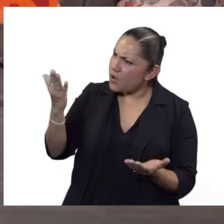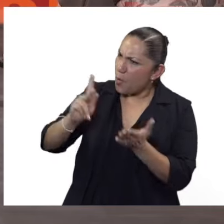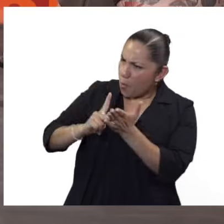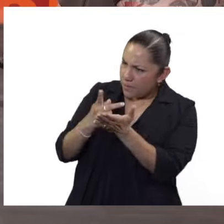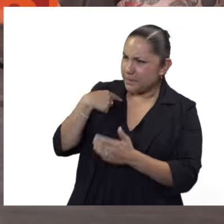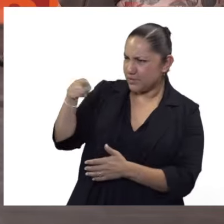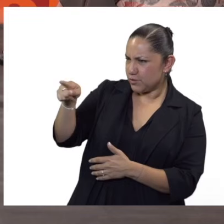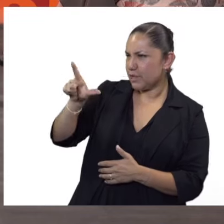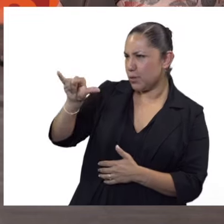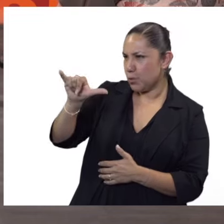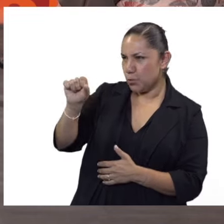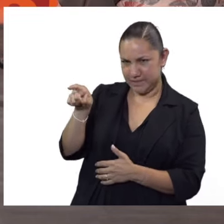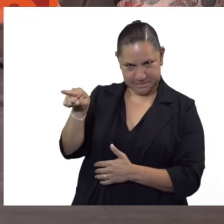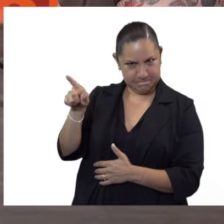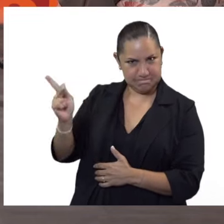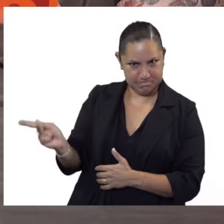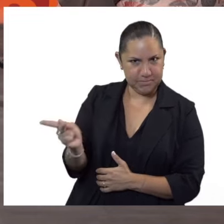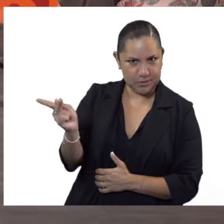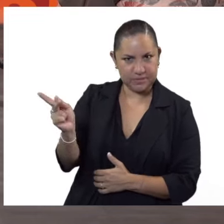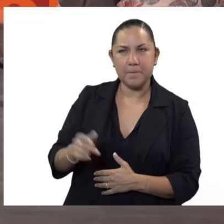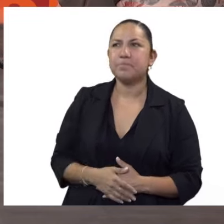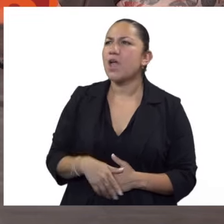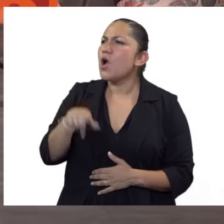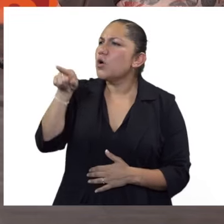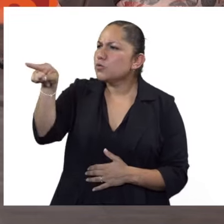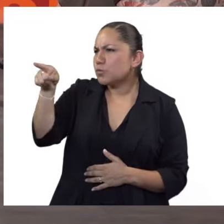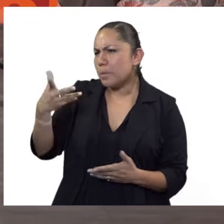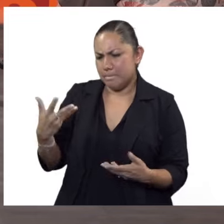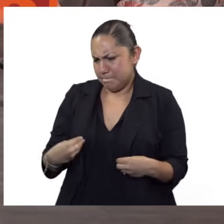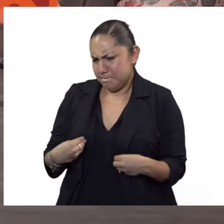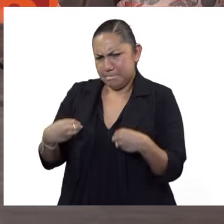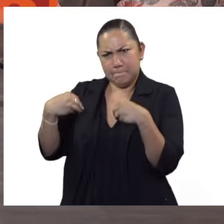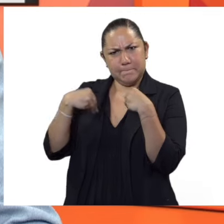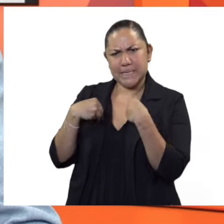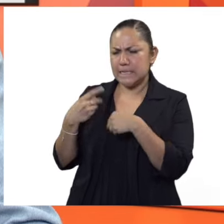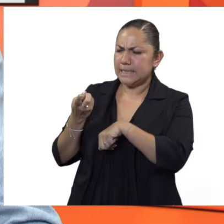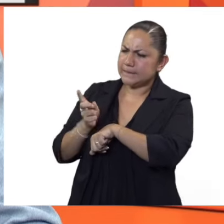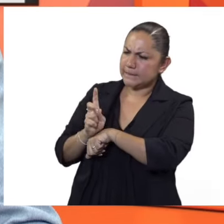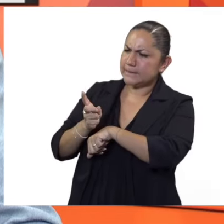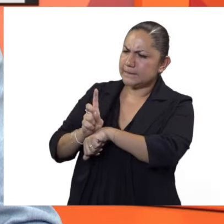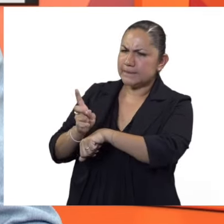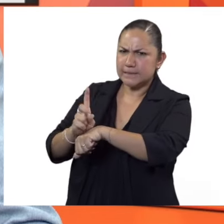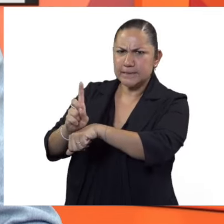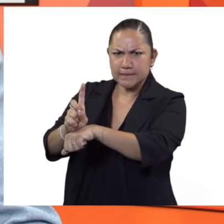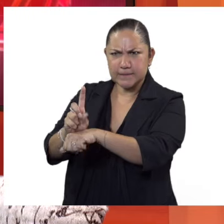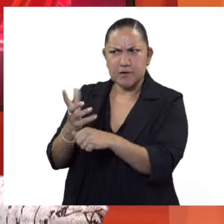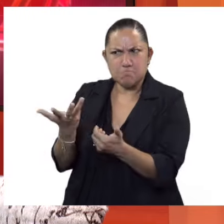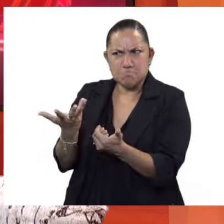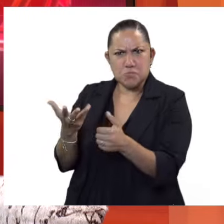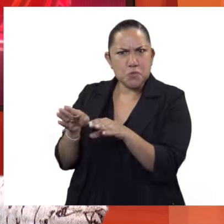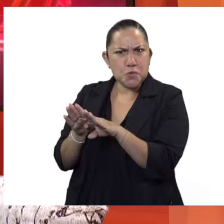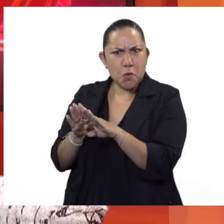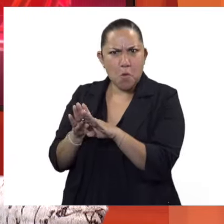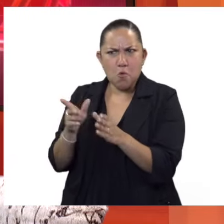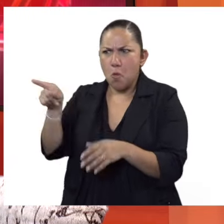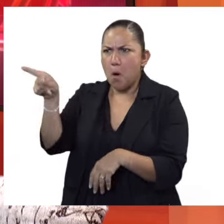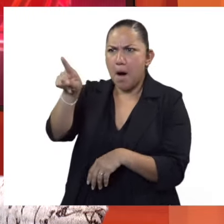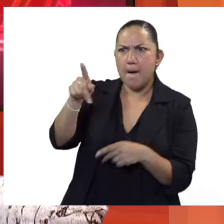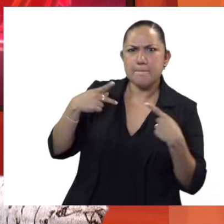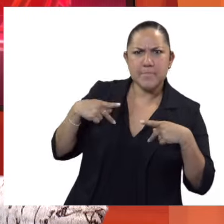vuelvo contigo Cómo vives tú tu día a día y cuáles estrategias utilizas para relacionarte con